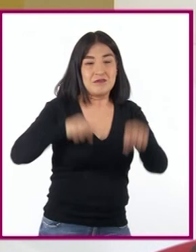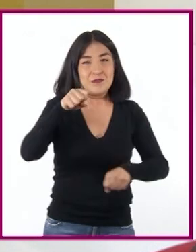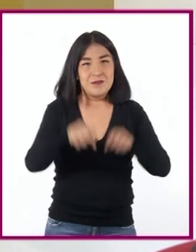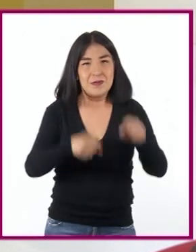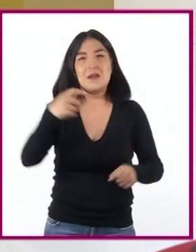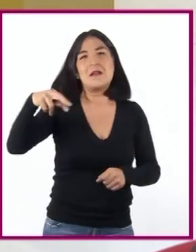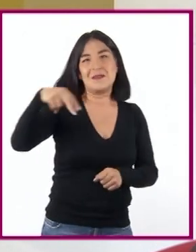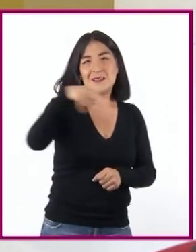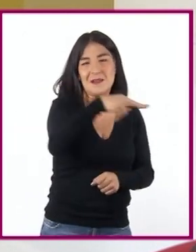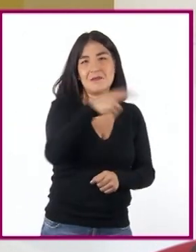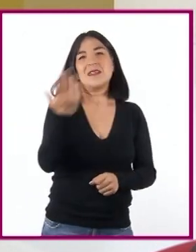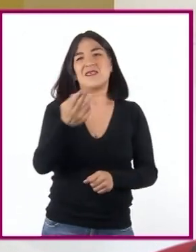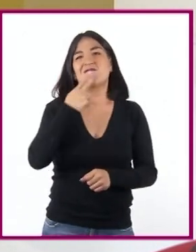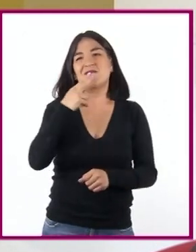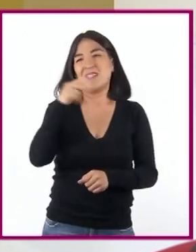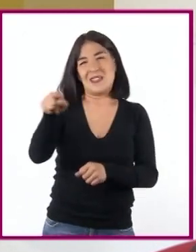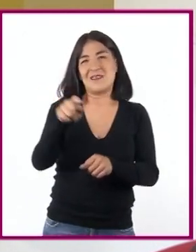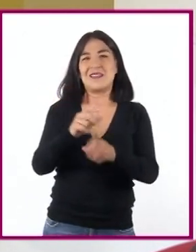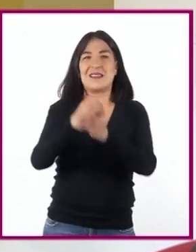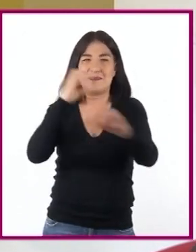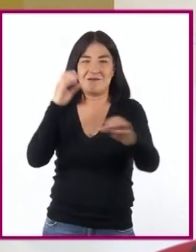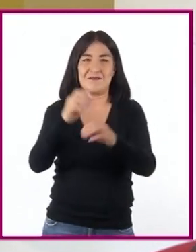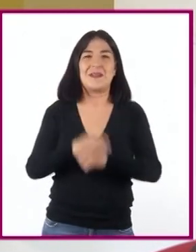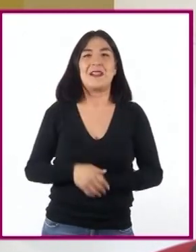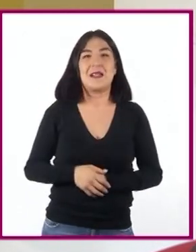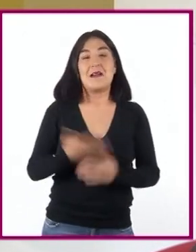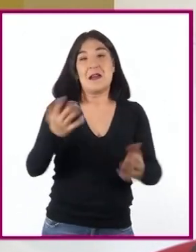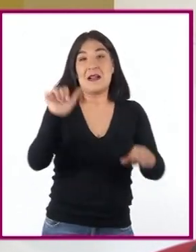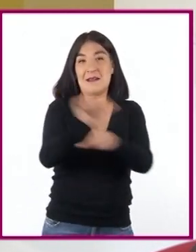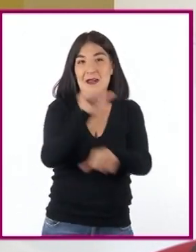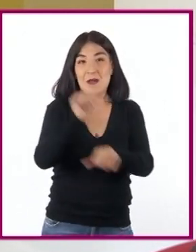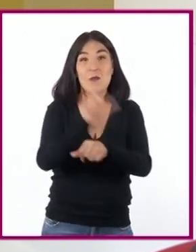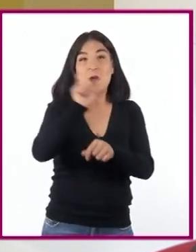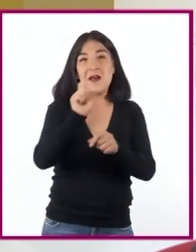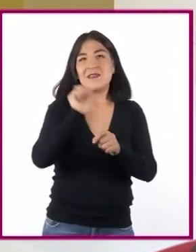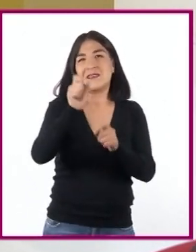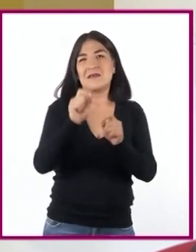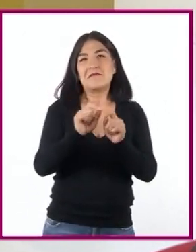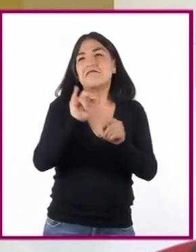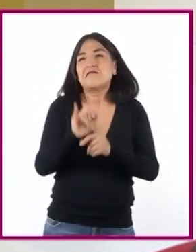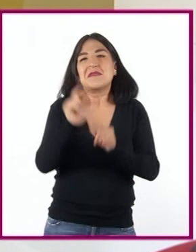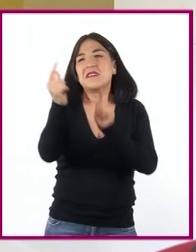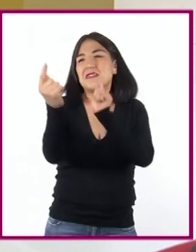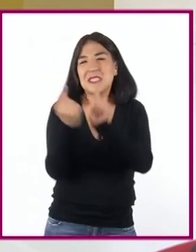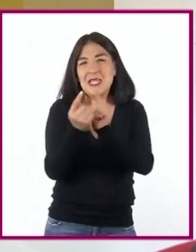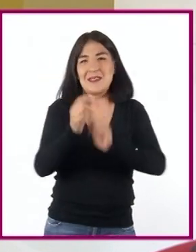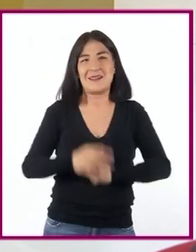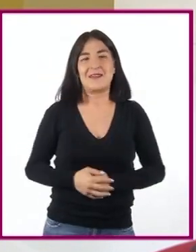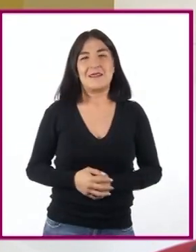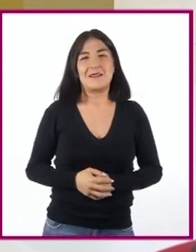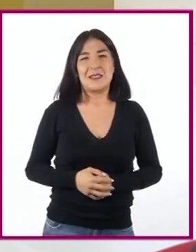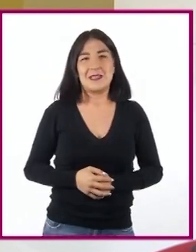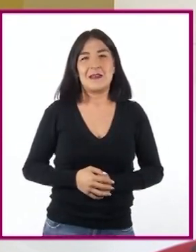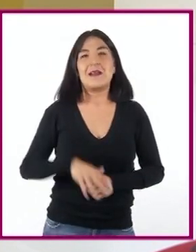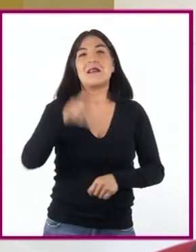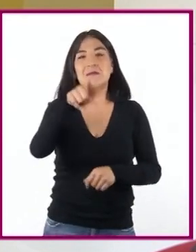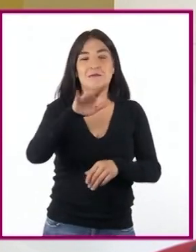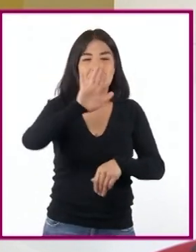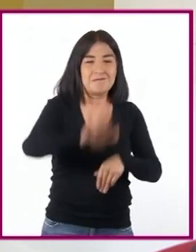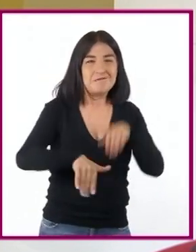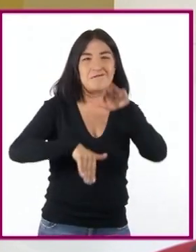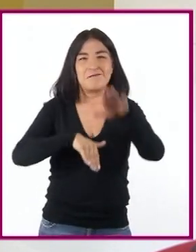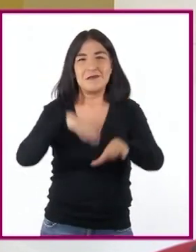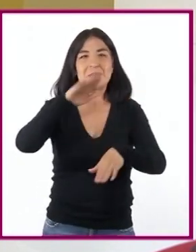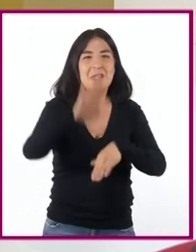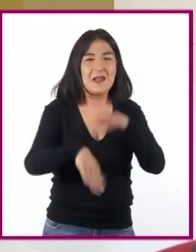en lugar de usar el transporte público o el auto cuando la distancia no lo amerita. Dar algunos pasos